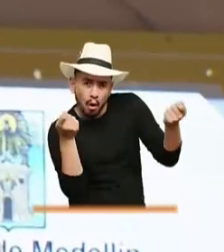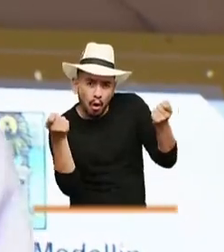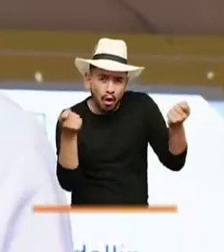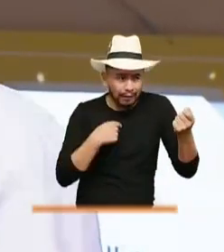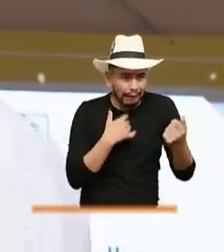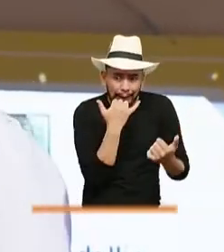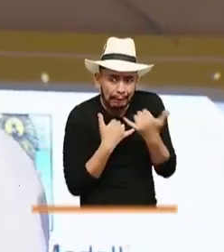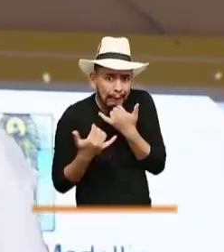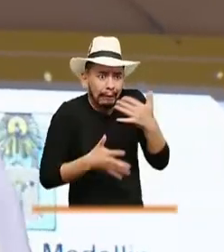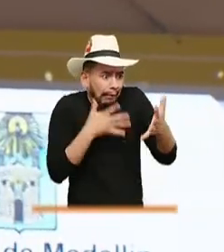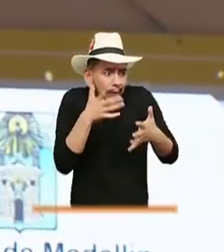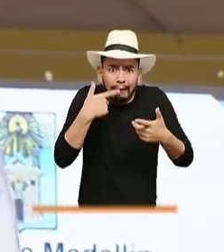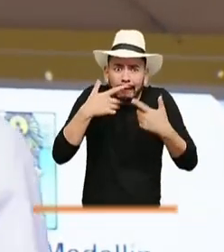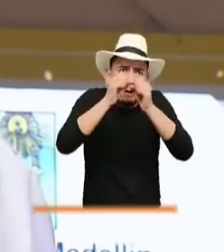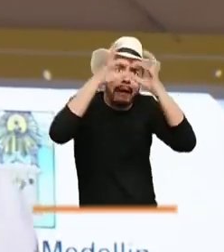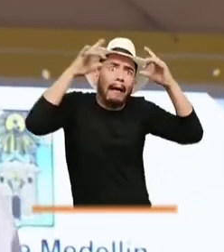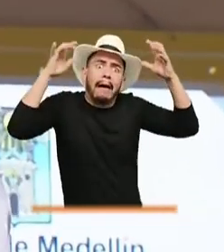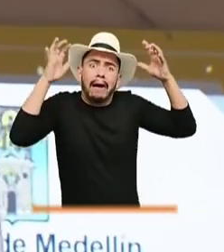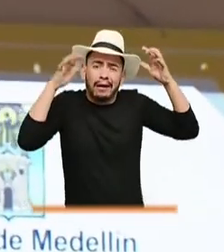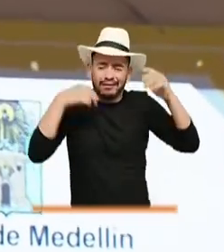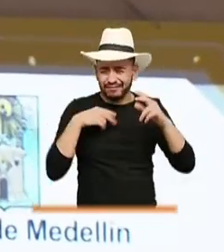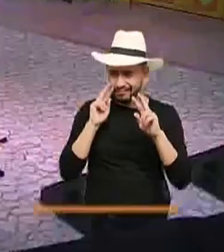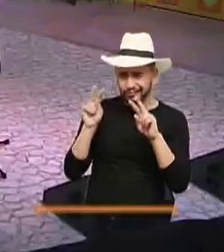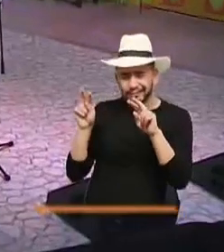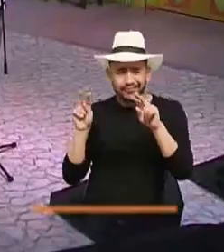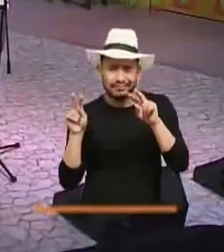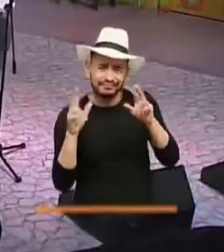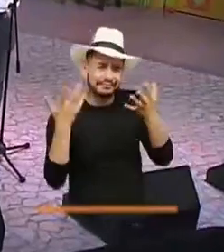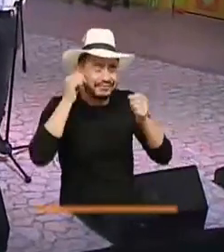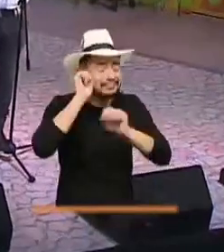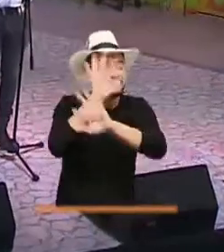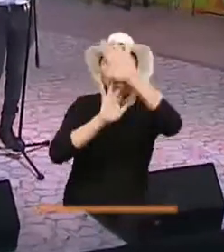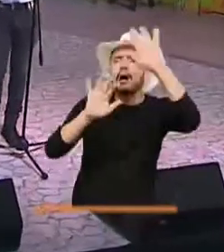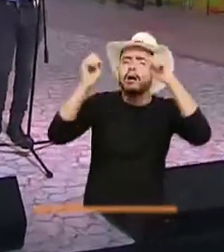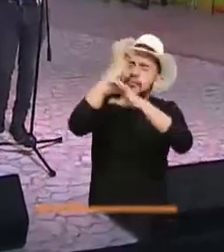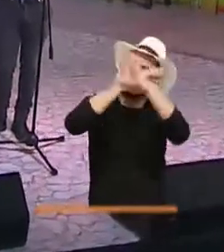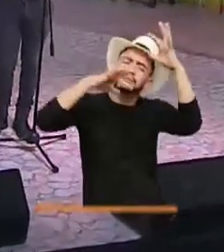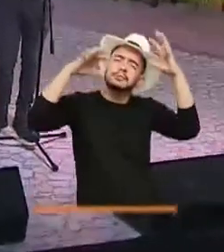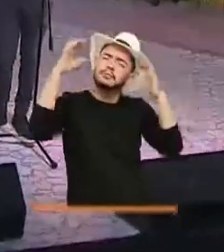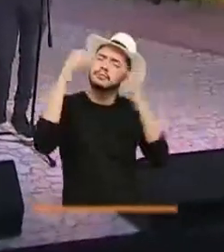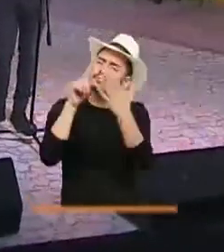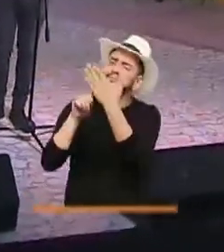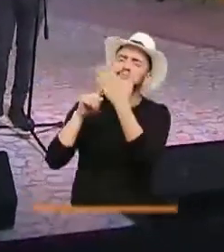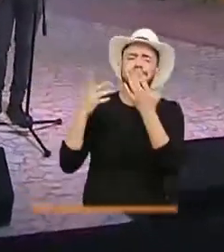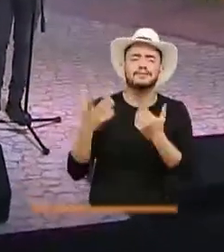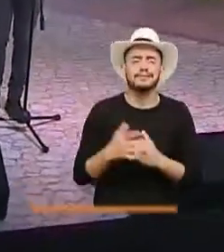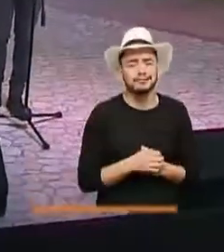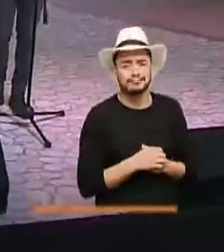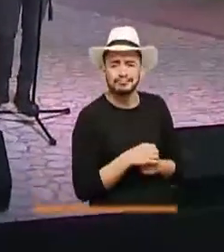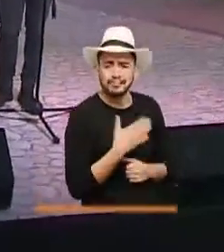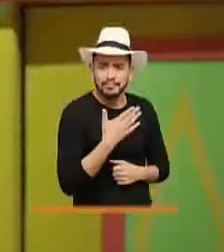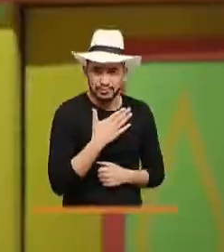tu mente vienen mil olas de dudas. Yo no le entiendo